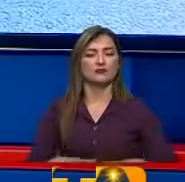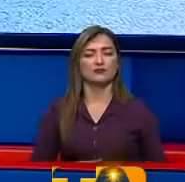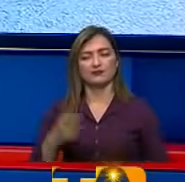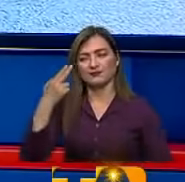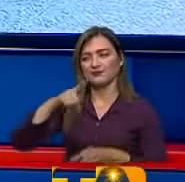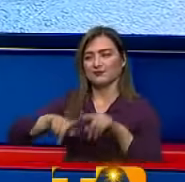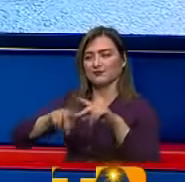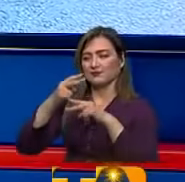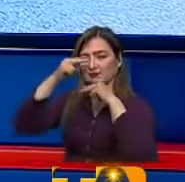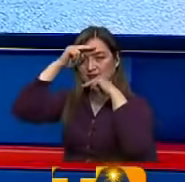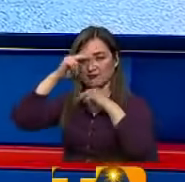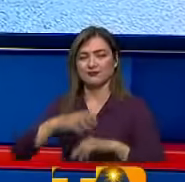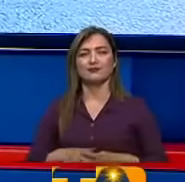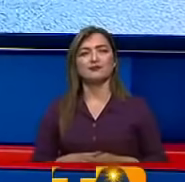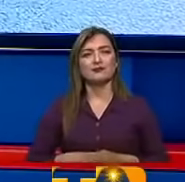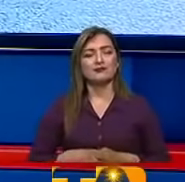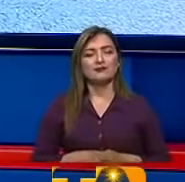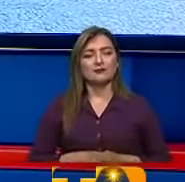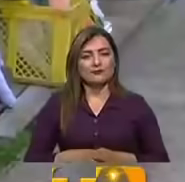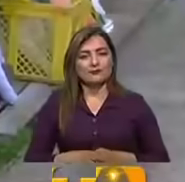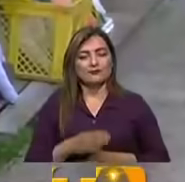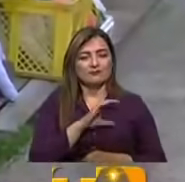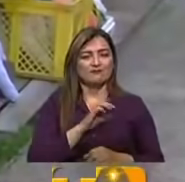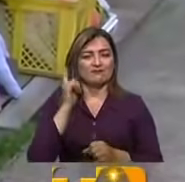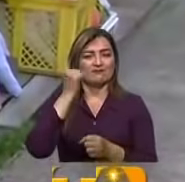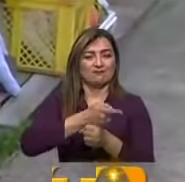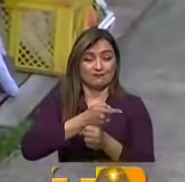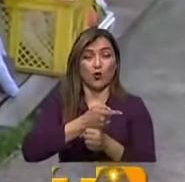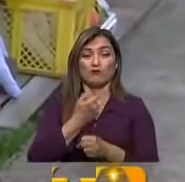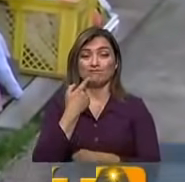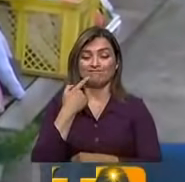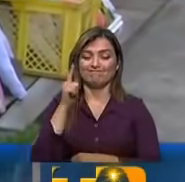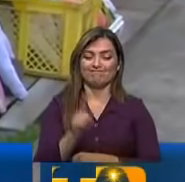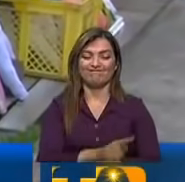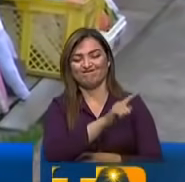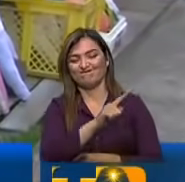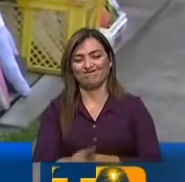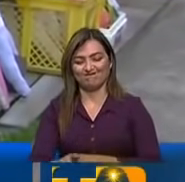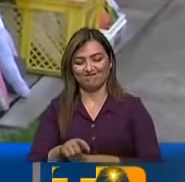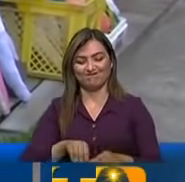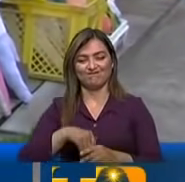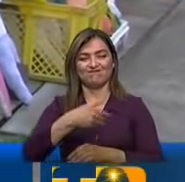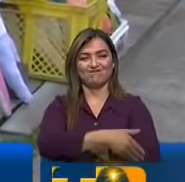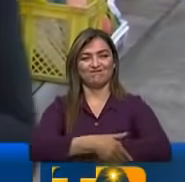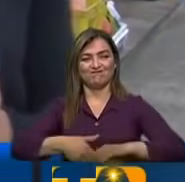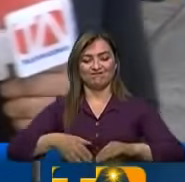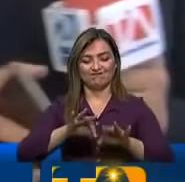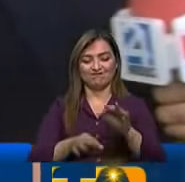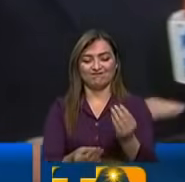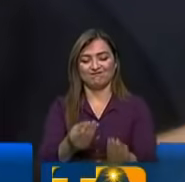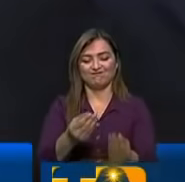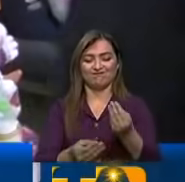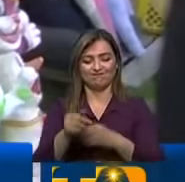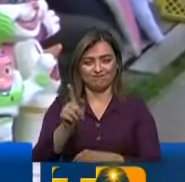Helen, amigos televidentes, de acuerdo a la normativa municipal, no se pueden quemar monigotes a cielo abierto. Esto